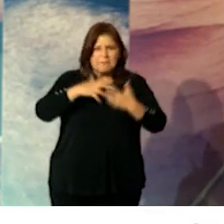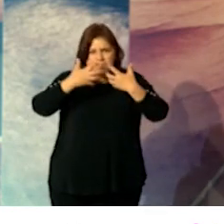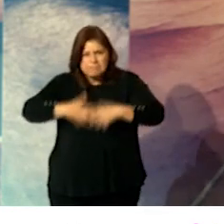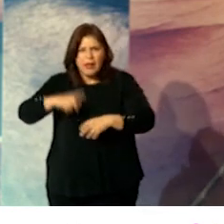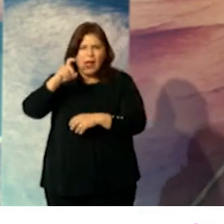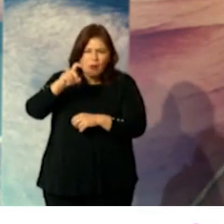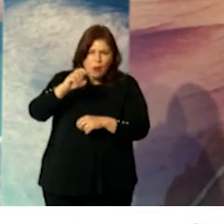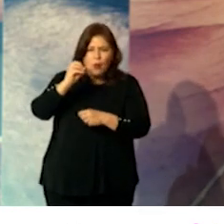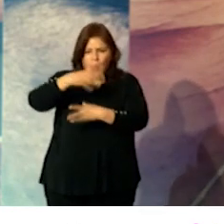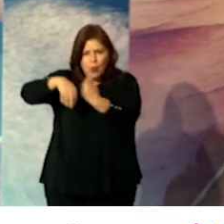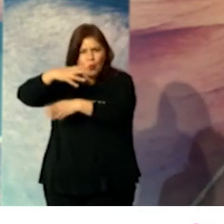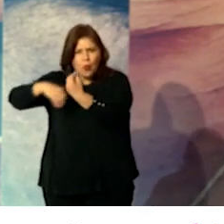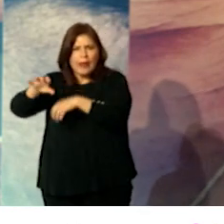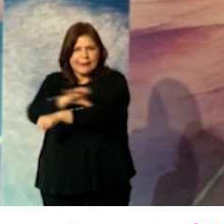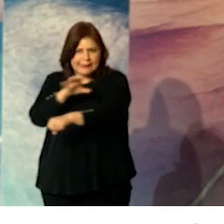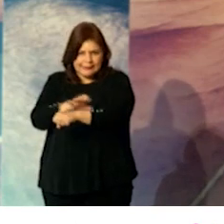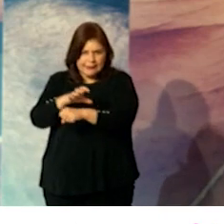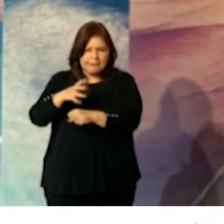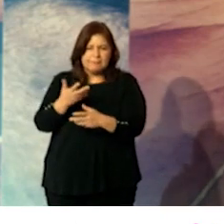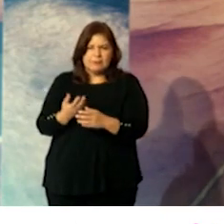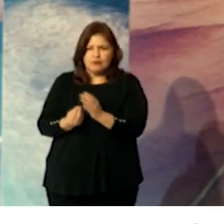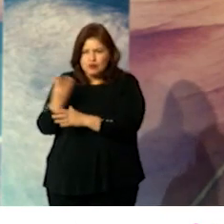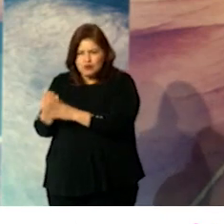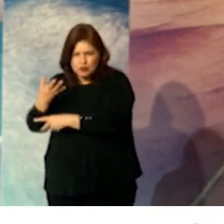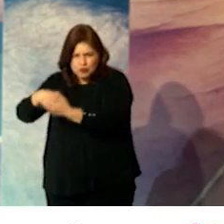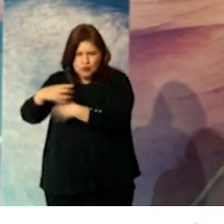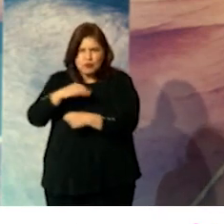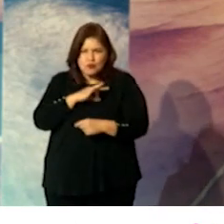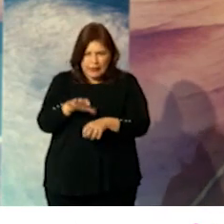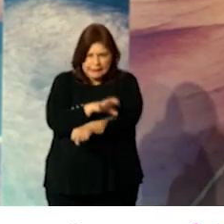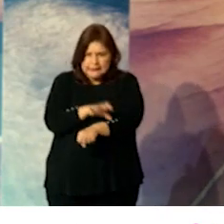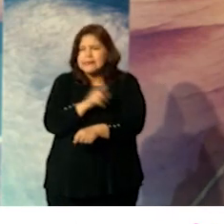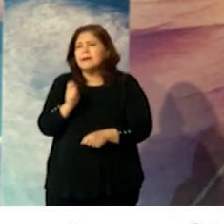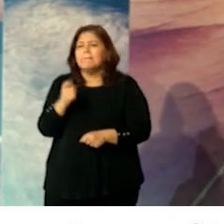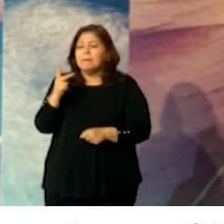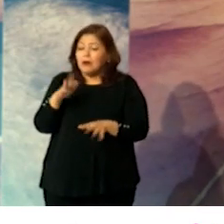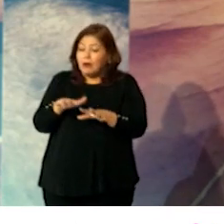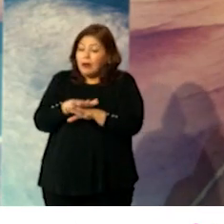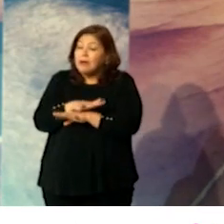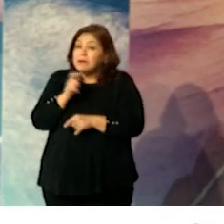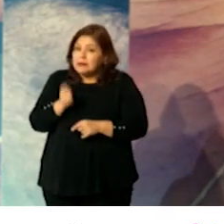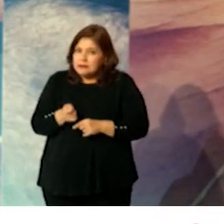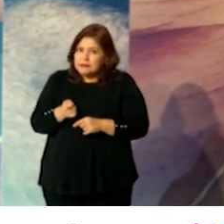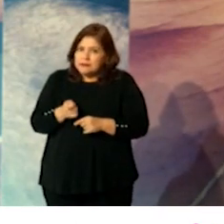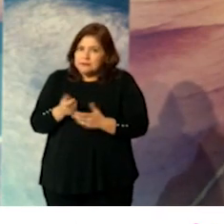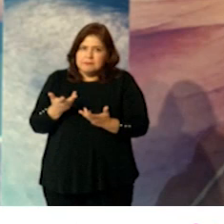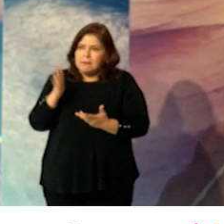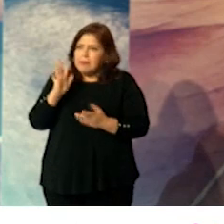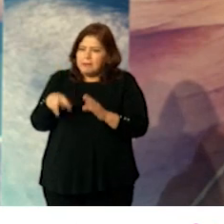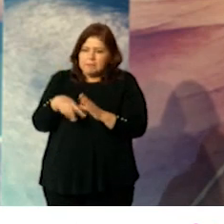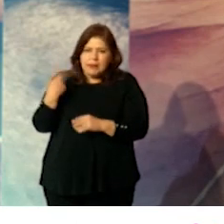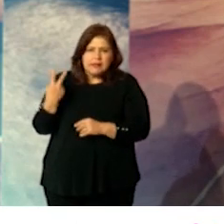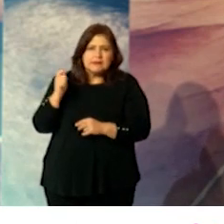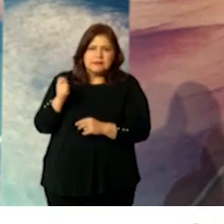pensar en energías renovables, sí, pero el cambio que estás presentando está súper vacío. El plan